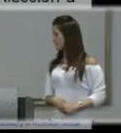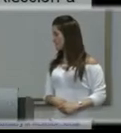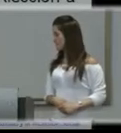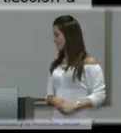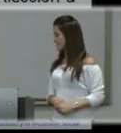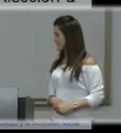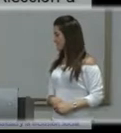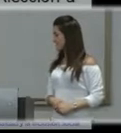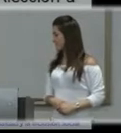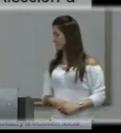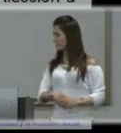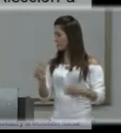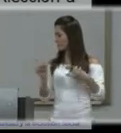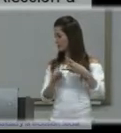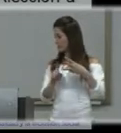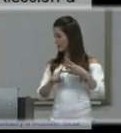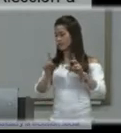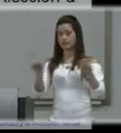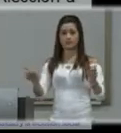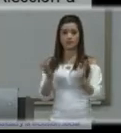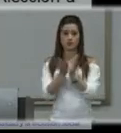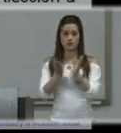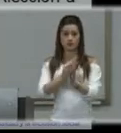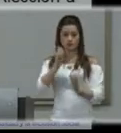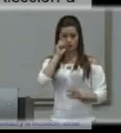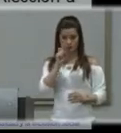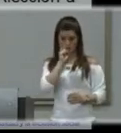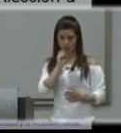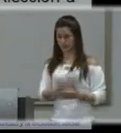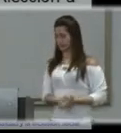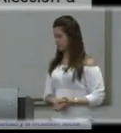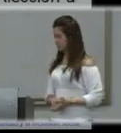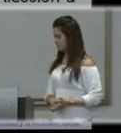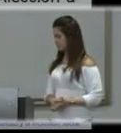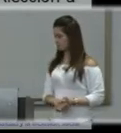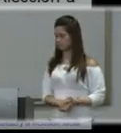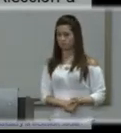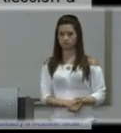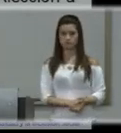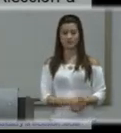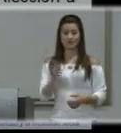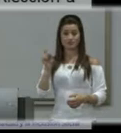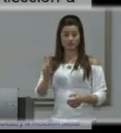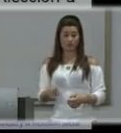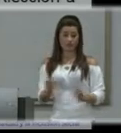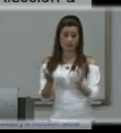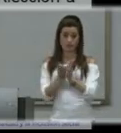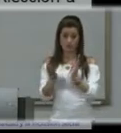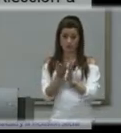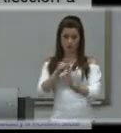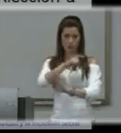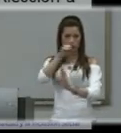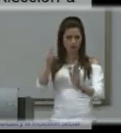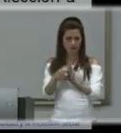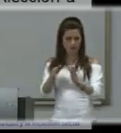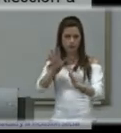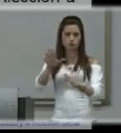con la educación sexual, tiene que entenderse como una parte integral de la educación